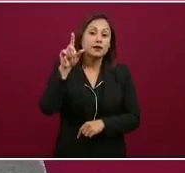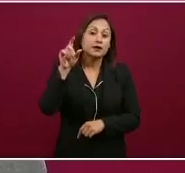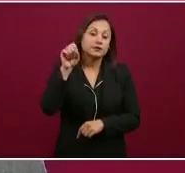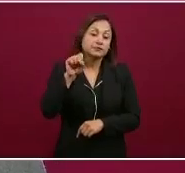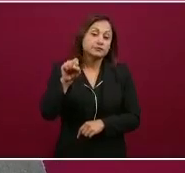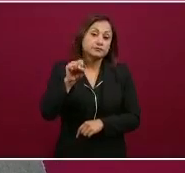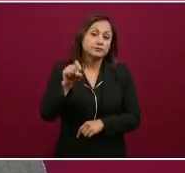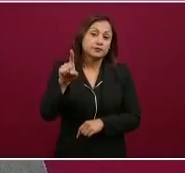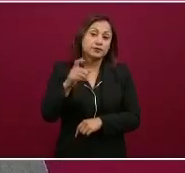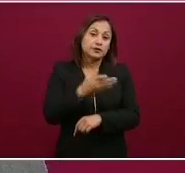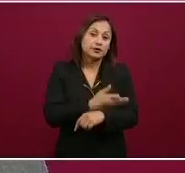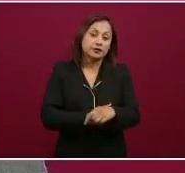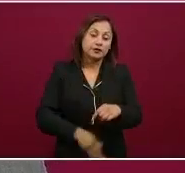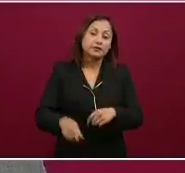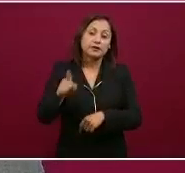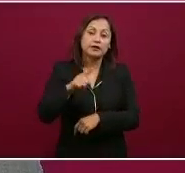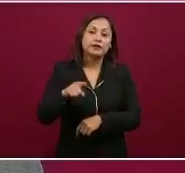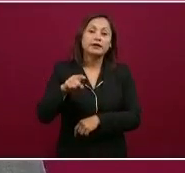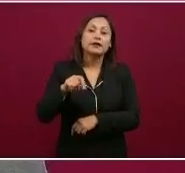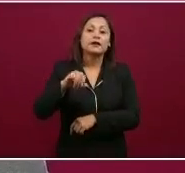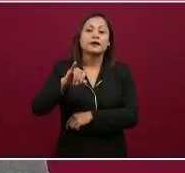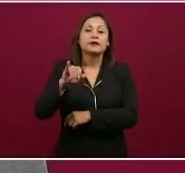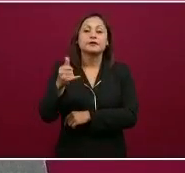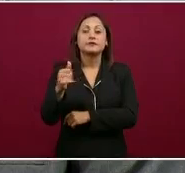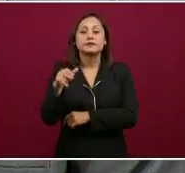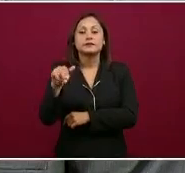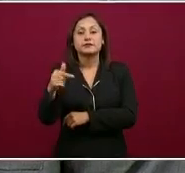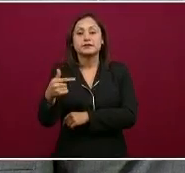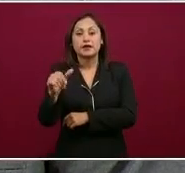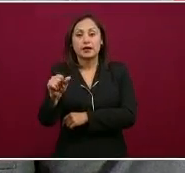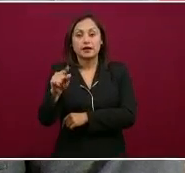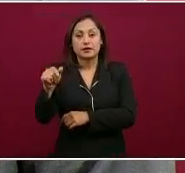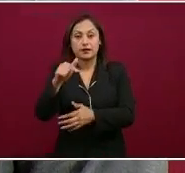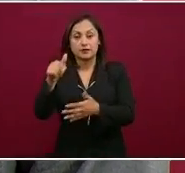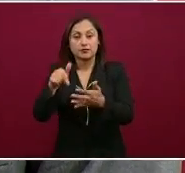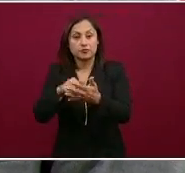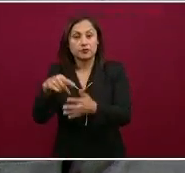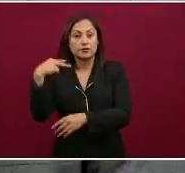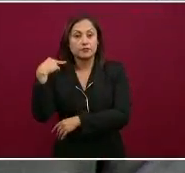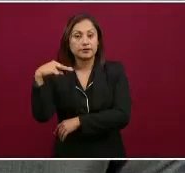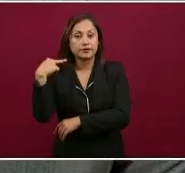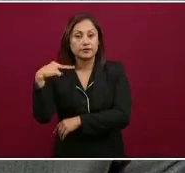Yanga, Veracruz, en